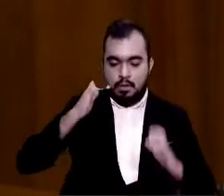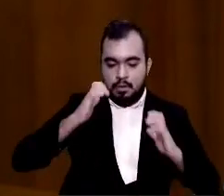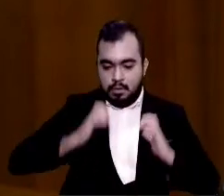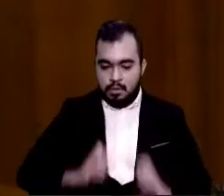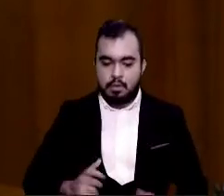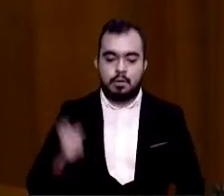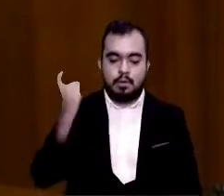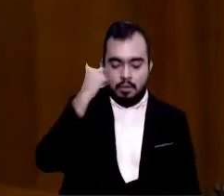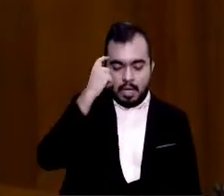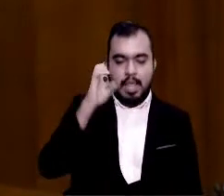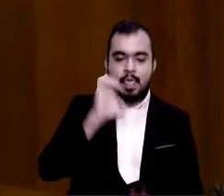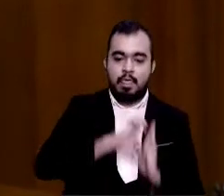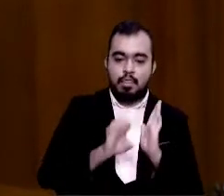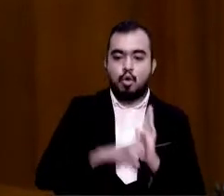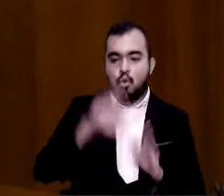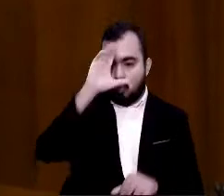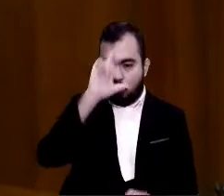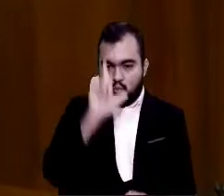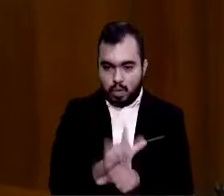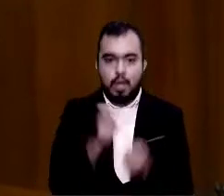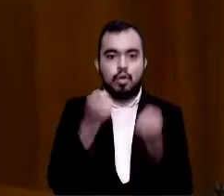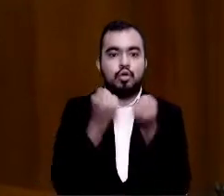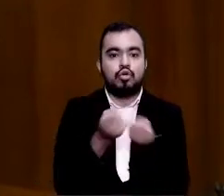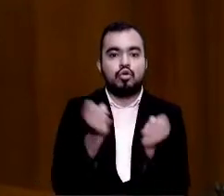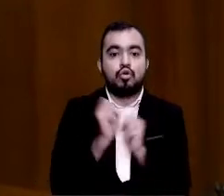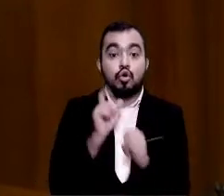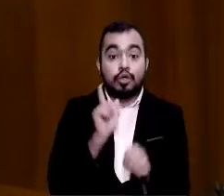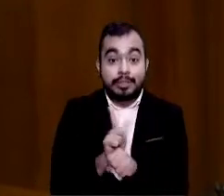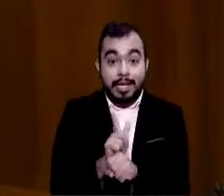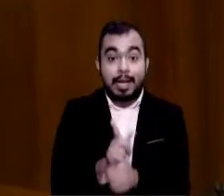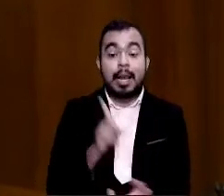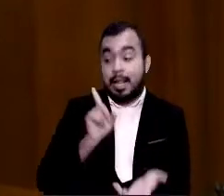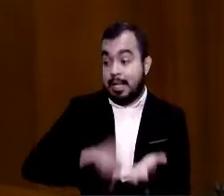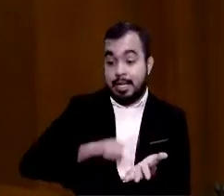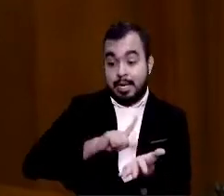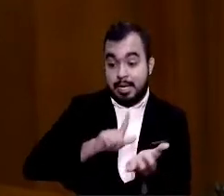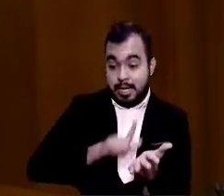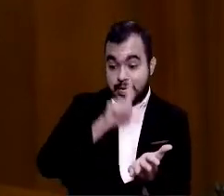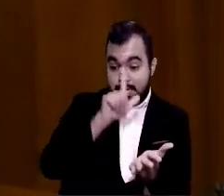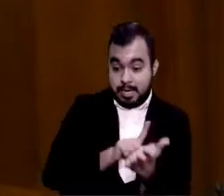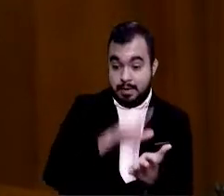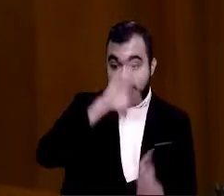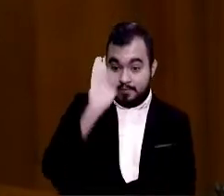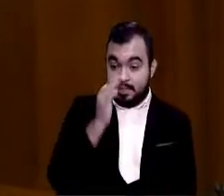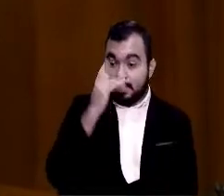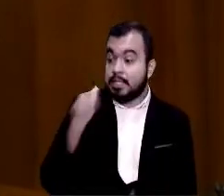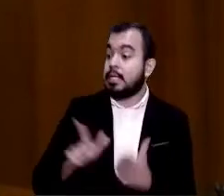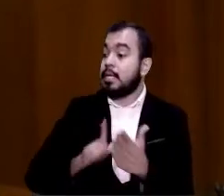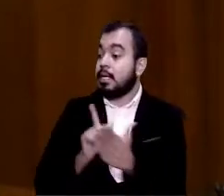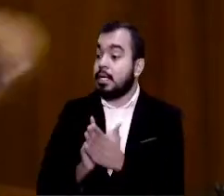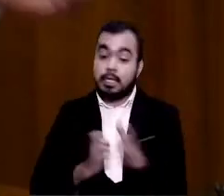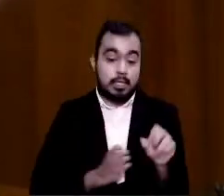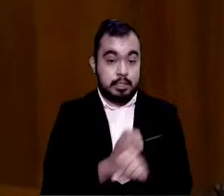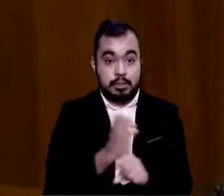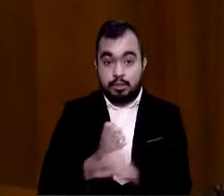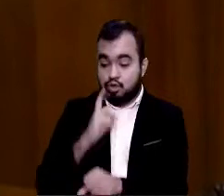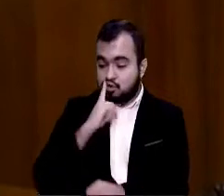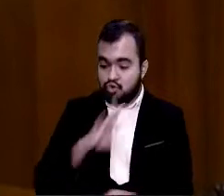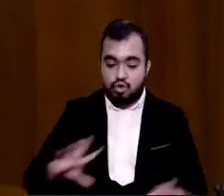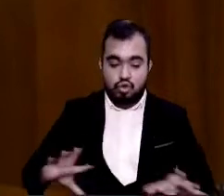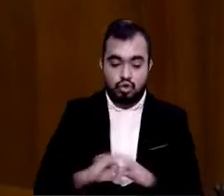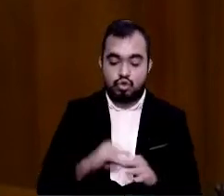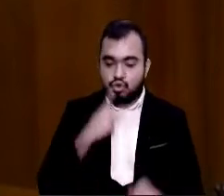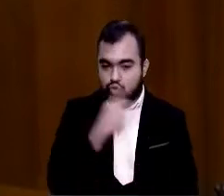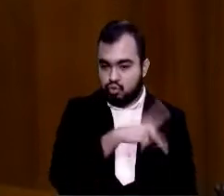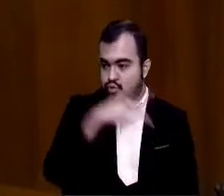espiritual, ético, cultural y social, y que las leyes federales y de las entidades federativas, en el ámbito de